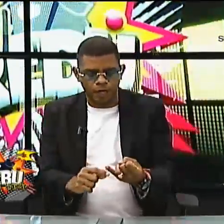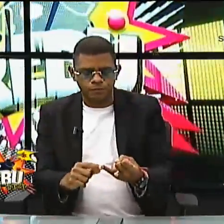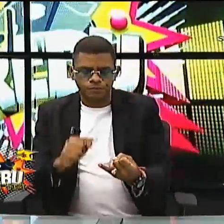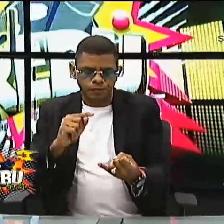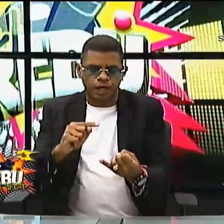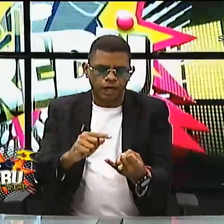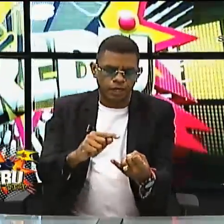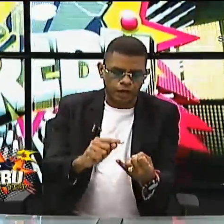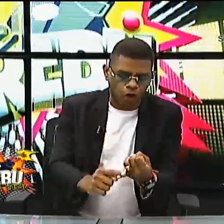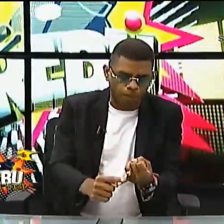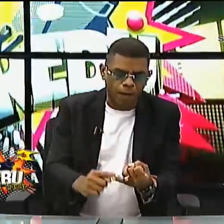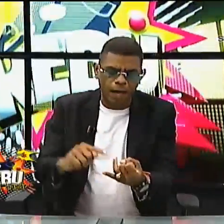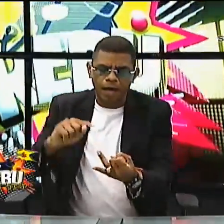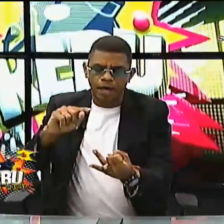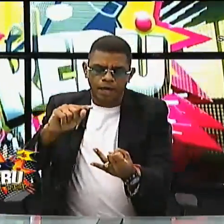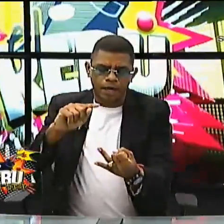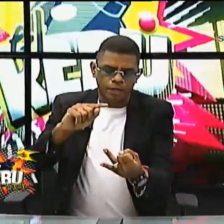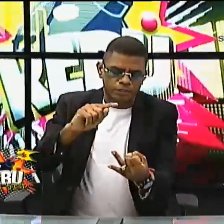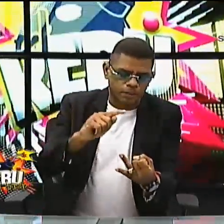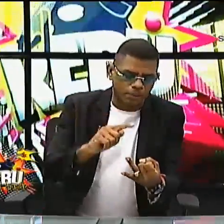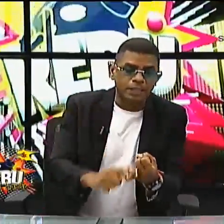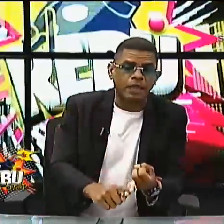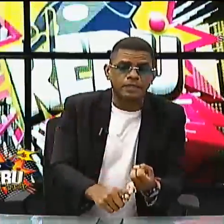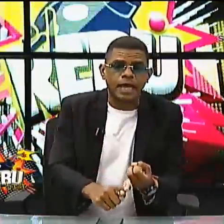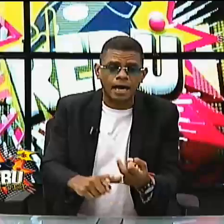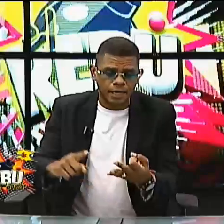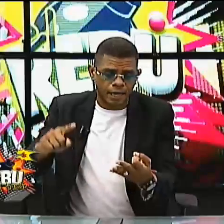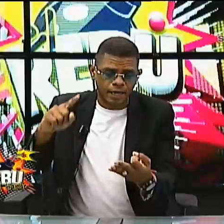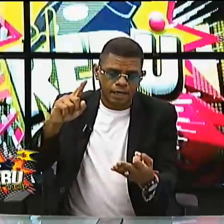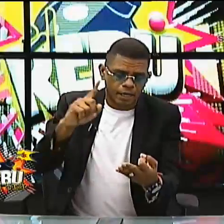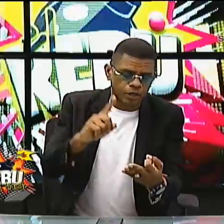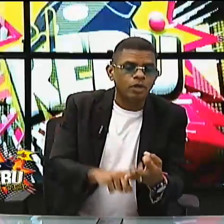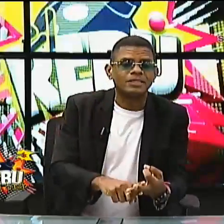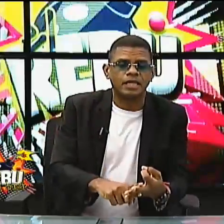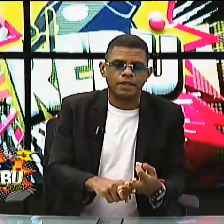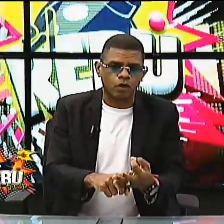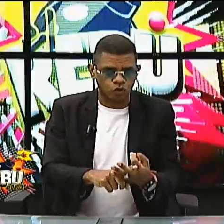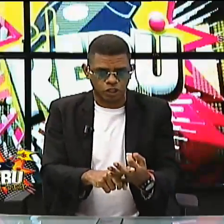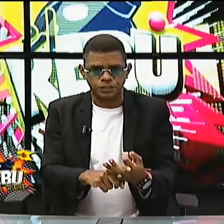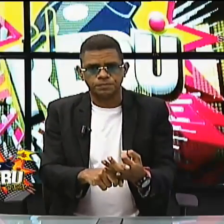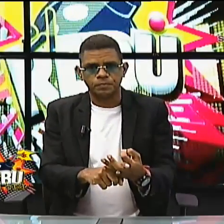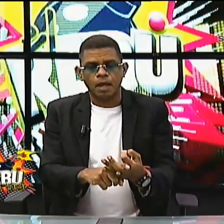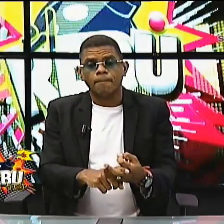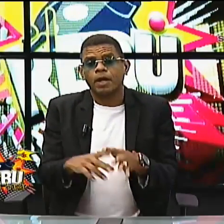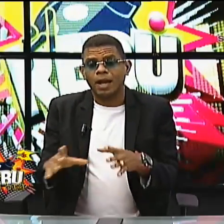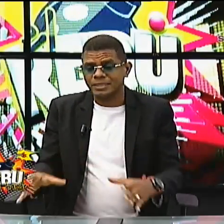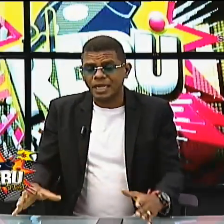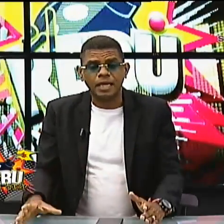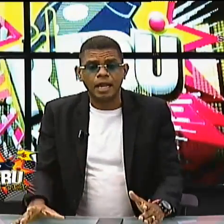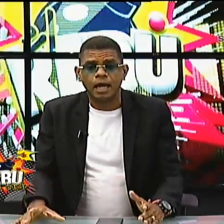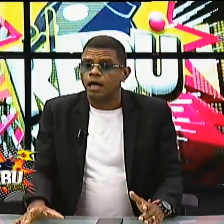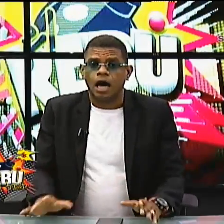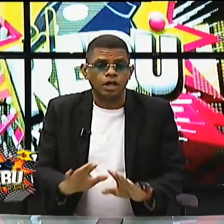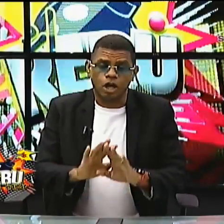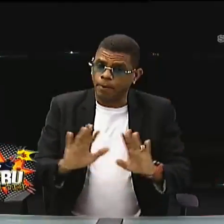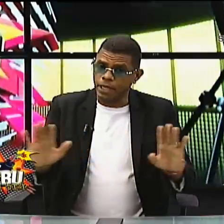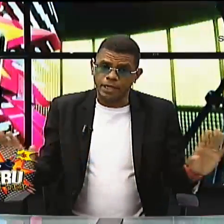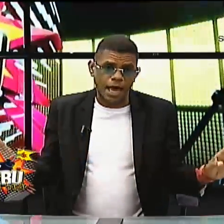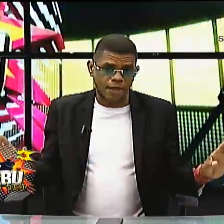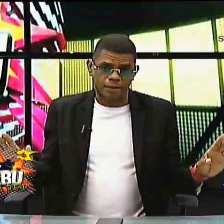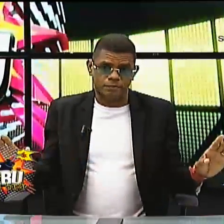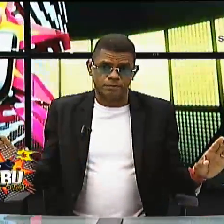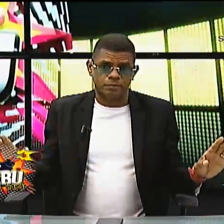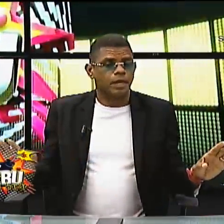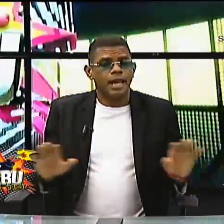pedirle la ropa, pinta de sangre y una serie de cosas. Pero a las haitianas, ahí no le pedían